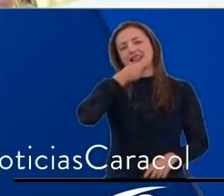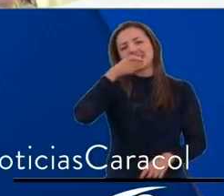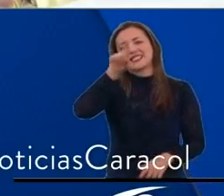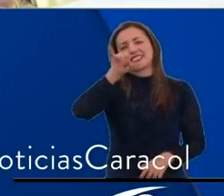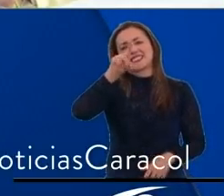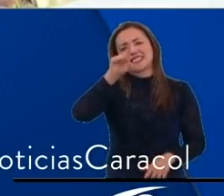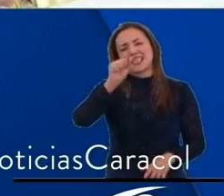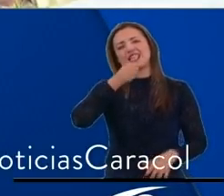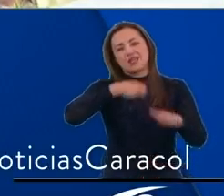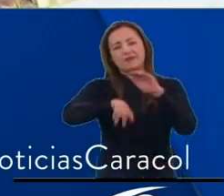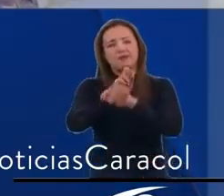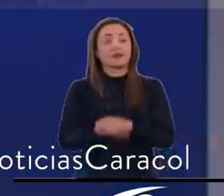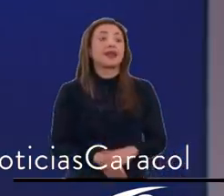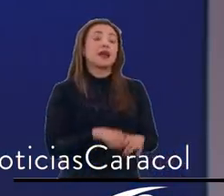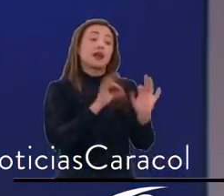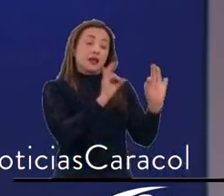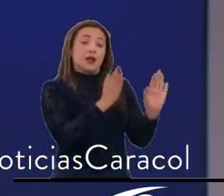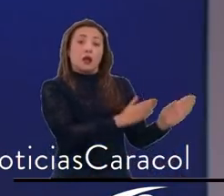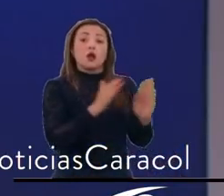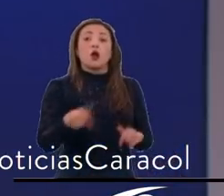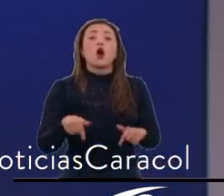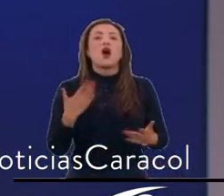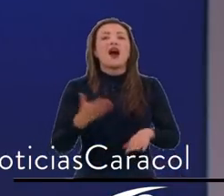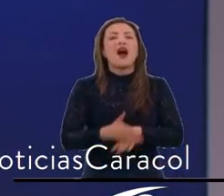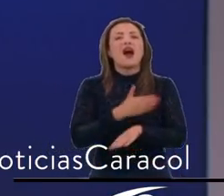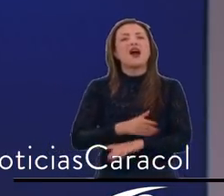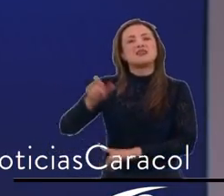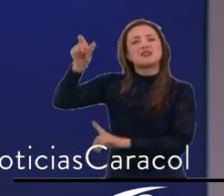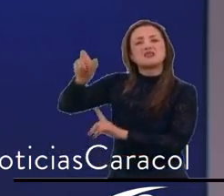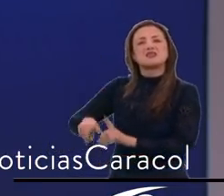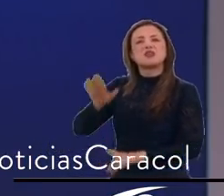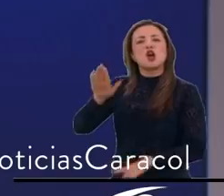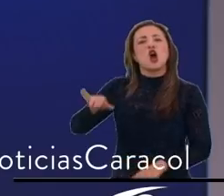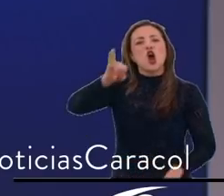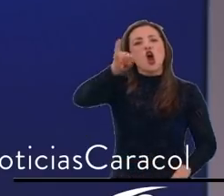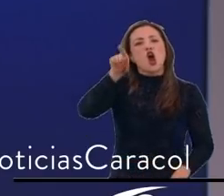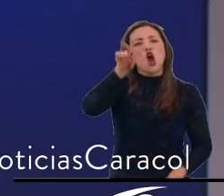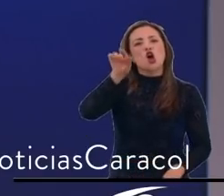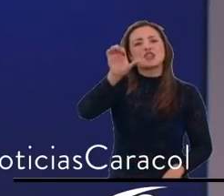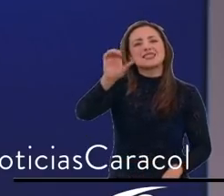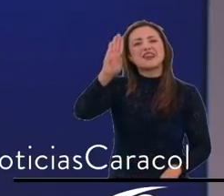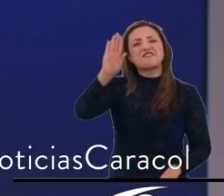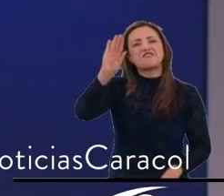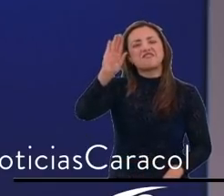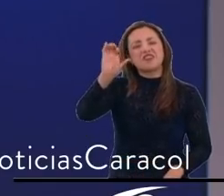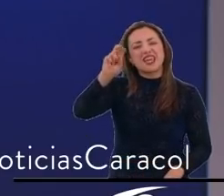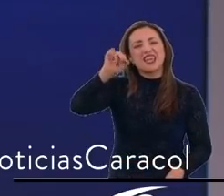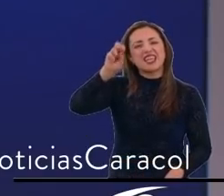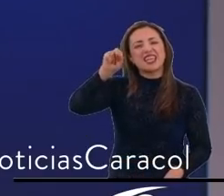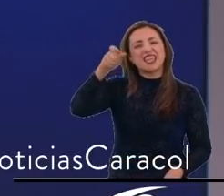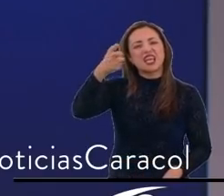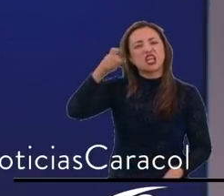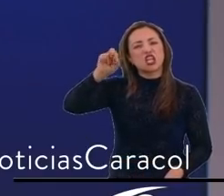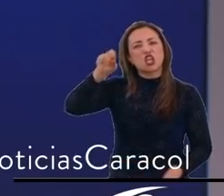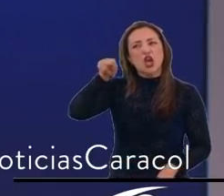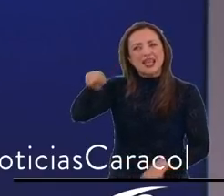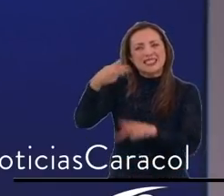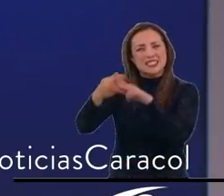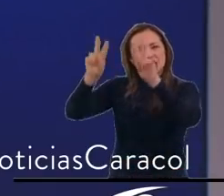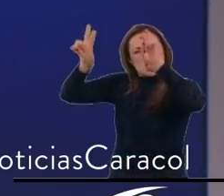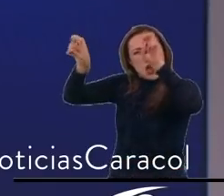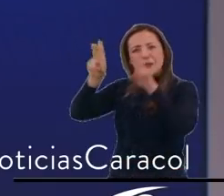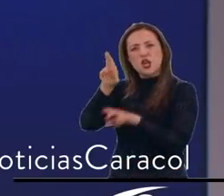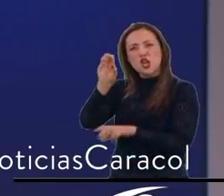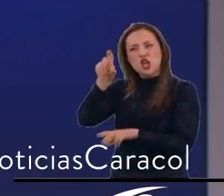cindy noticias caracol conoció el dossier de inteligencia de josé benigno guzmán alias el rolo del ln quien es señalado de ser el cerebro del atentado